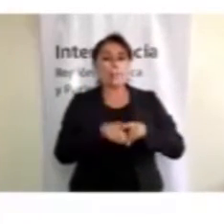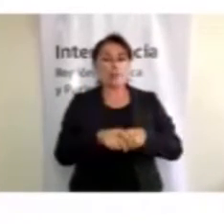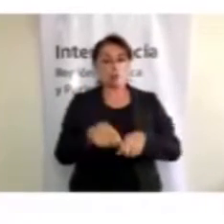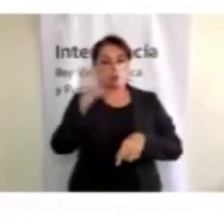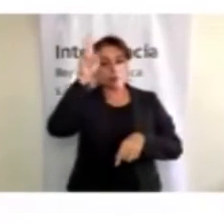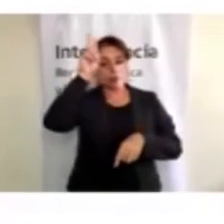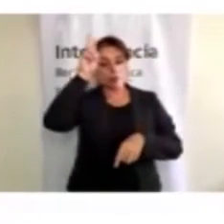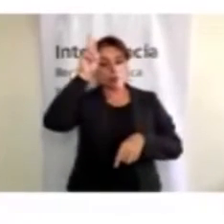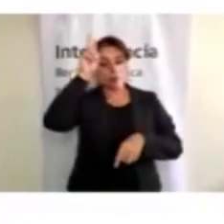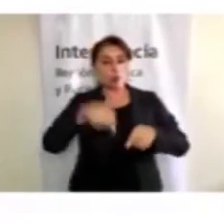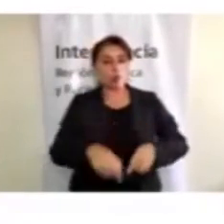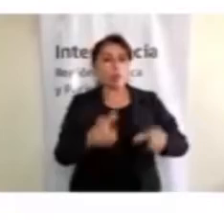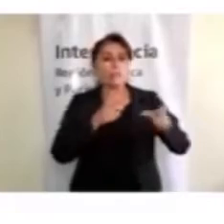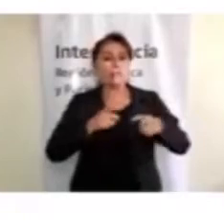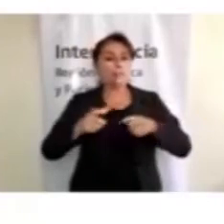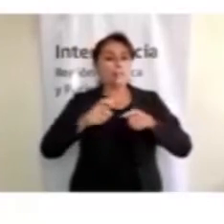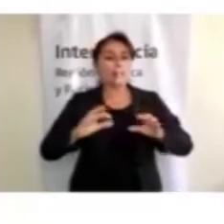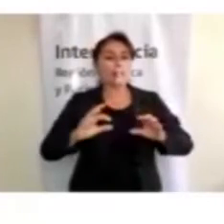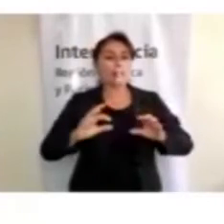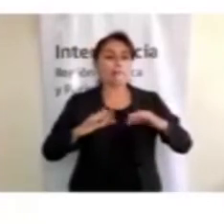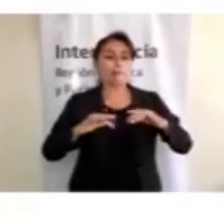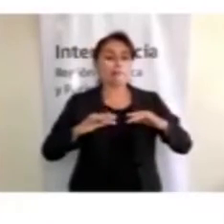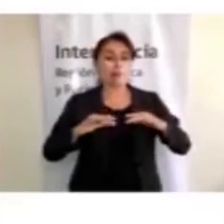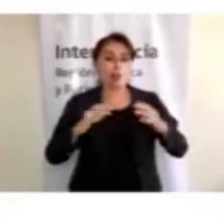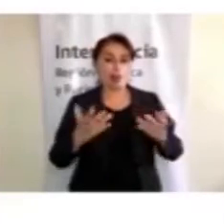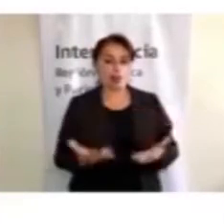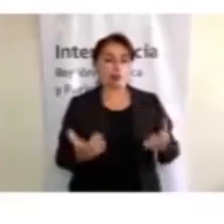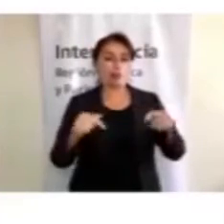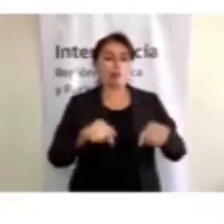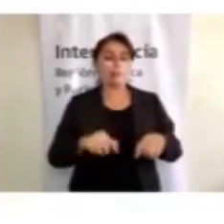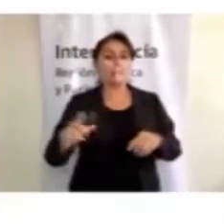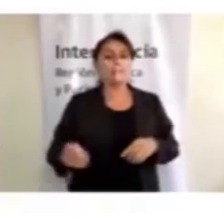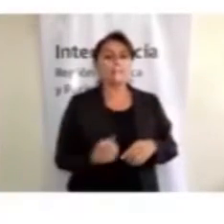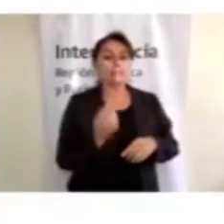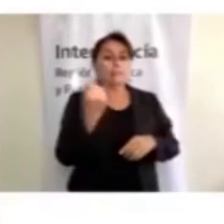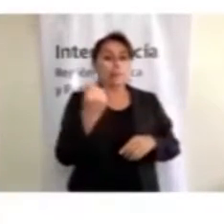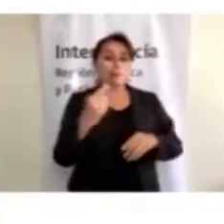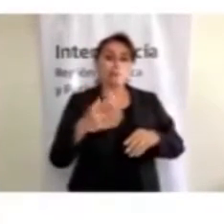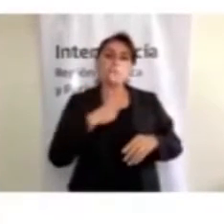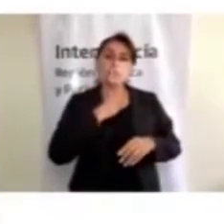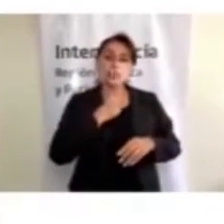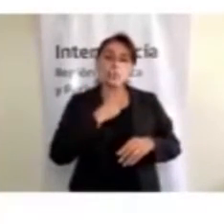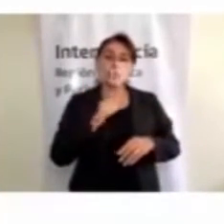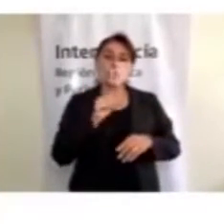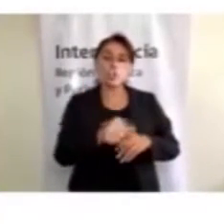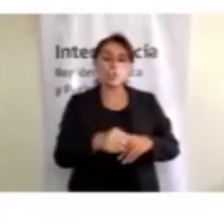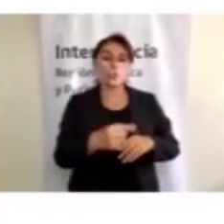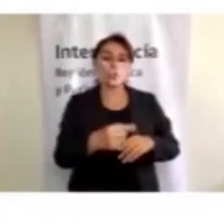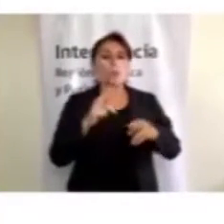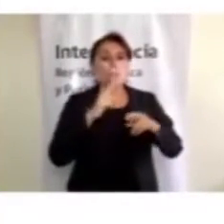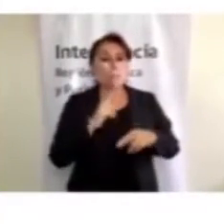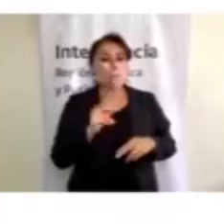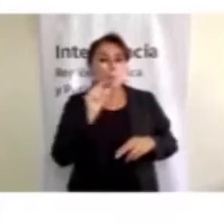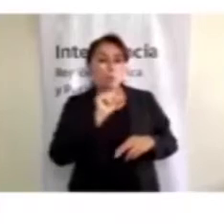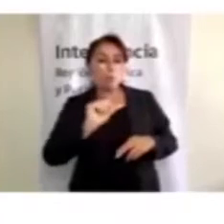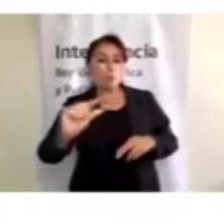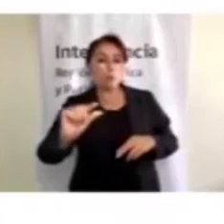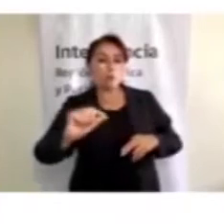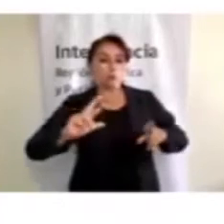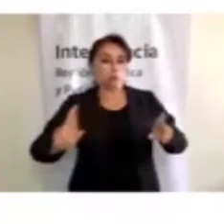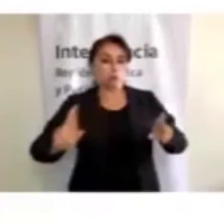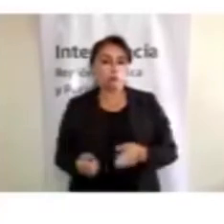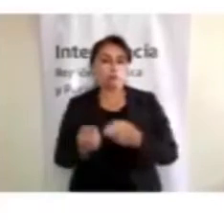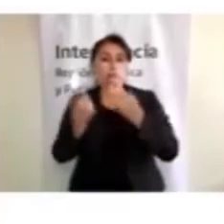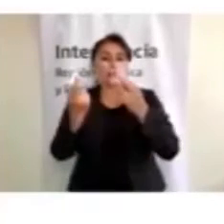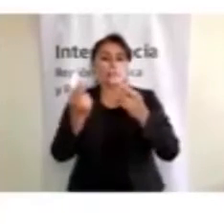un feliz aniversario, sino que principalmente les deseamos una pronta recuperación de los duros golpes que también